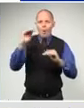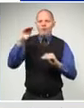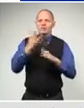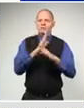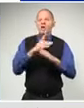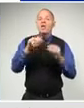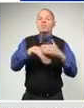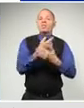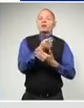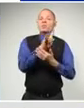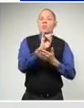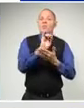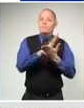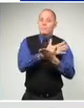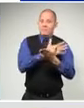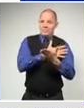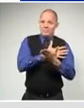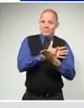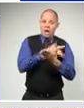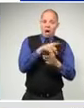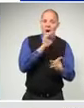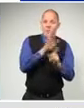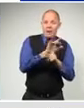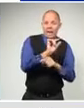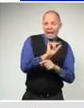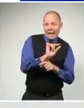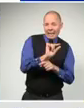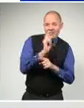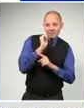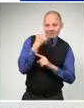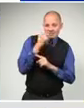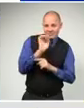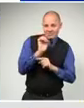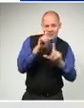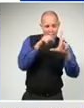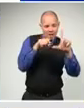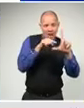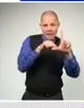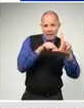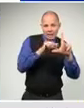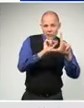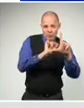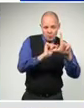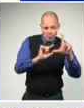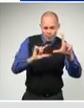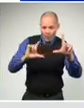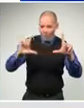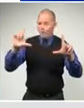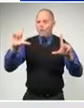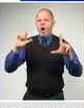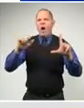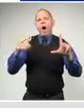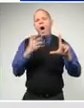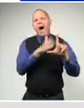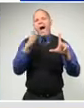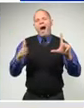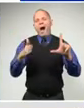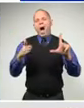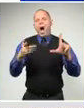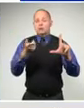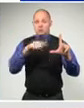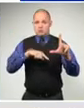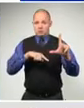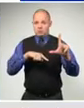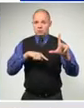de marzo, es la cifra más chiquita que se ve ahí, hasta el día 2 de abril, o sea, hasta el día de